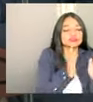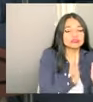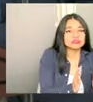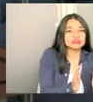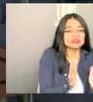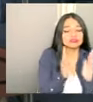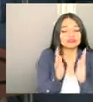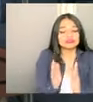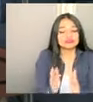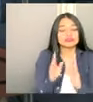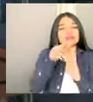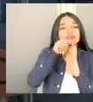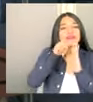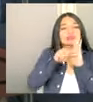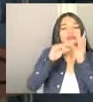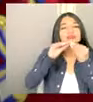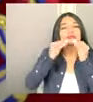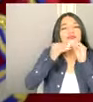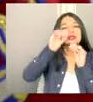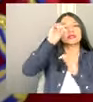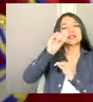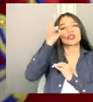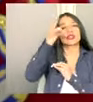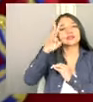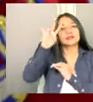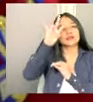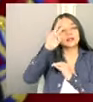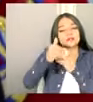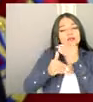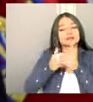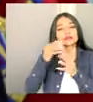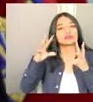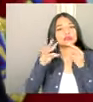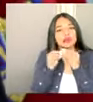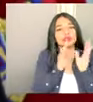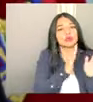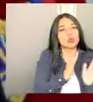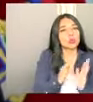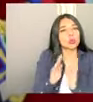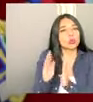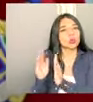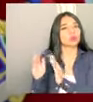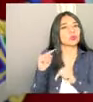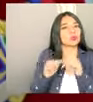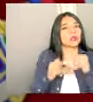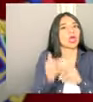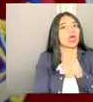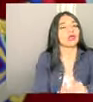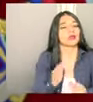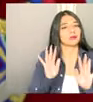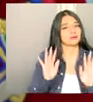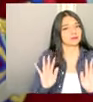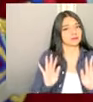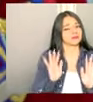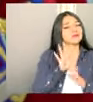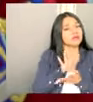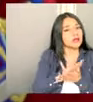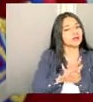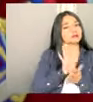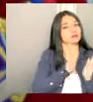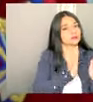ordenanza 017 como ha sido todo el proceso del metro. No es de un momento a otro. Y eso vamos a respetarlo, como lo ha